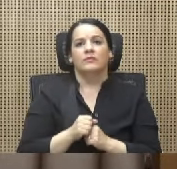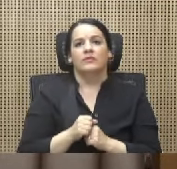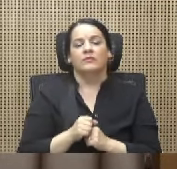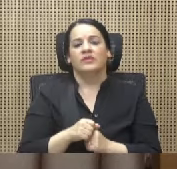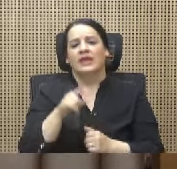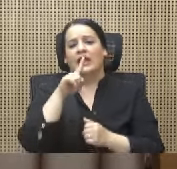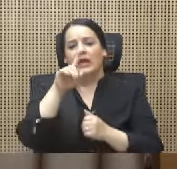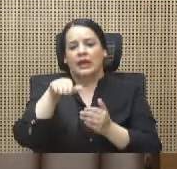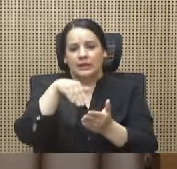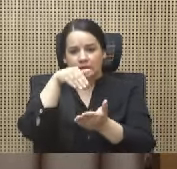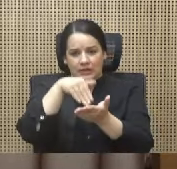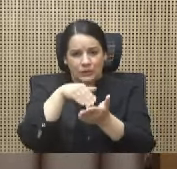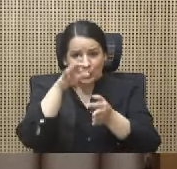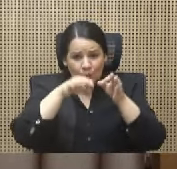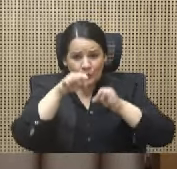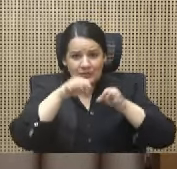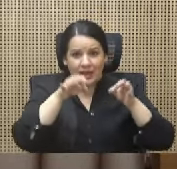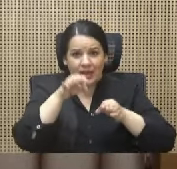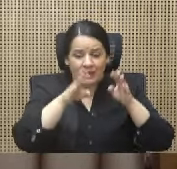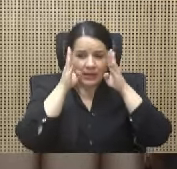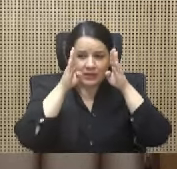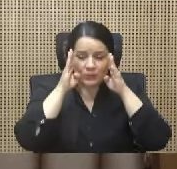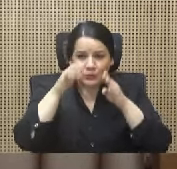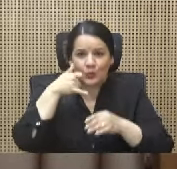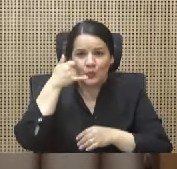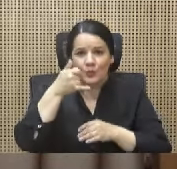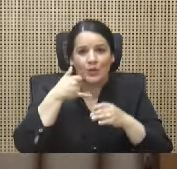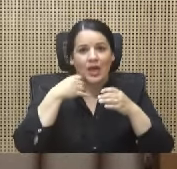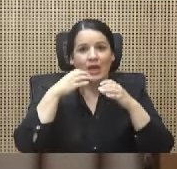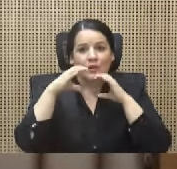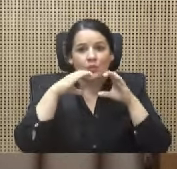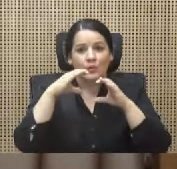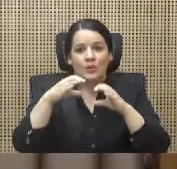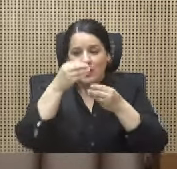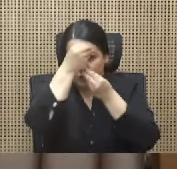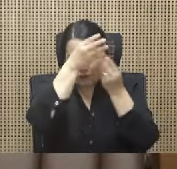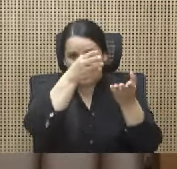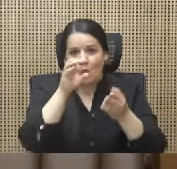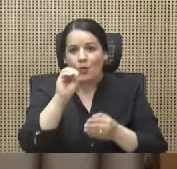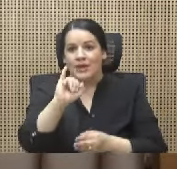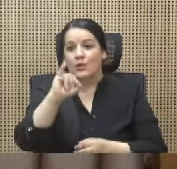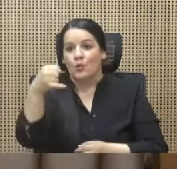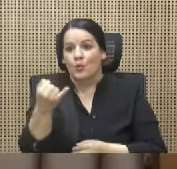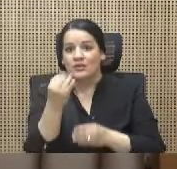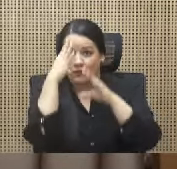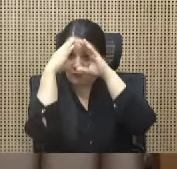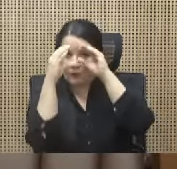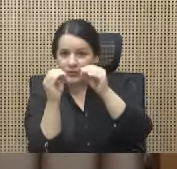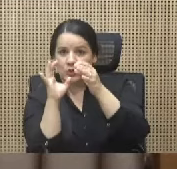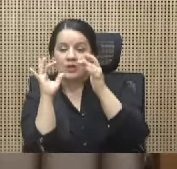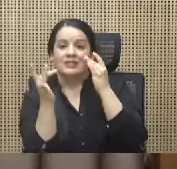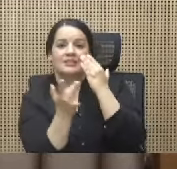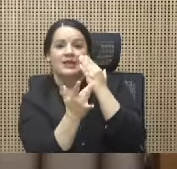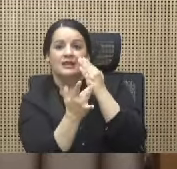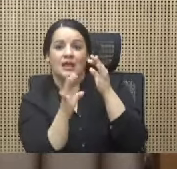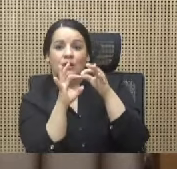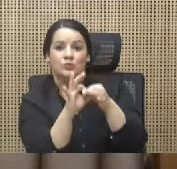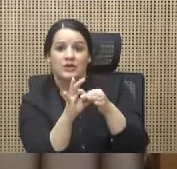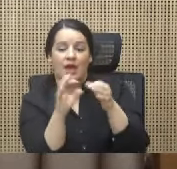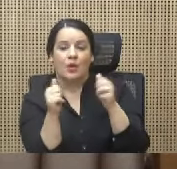el Centro Judicial de Intervención de las Comunicaciones le compartirá al OIJ la información técnica asociada con intervención, etcétera,